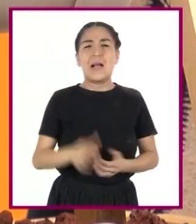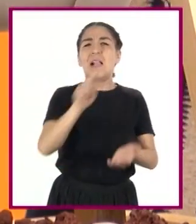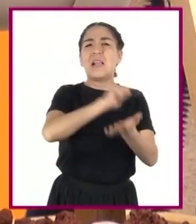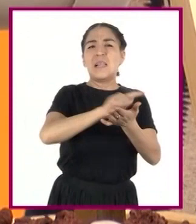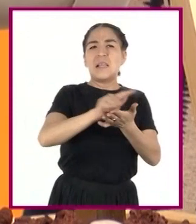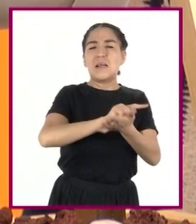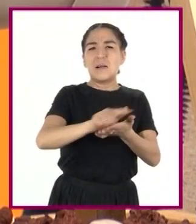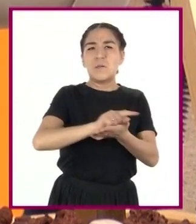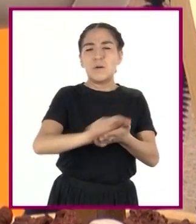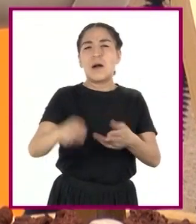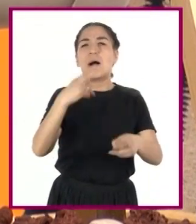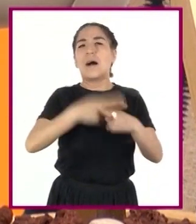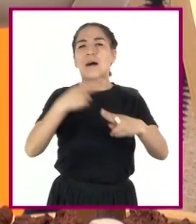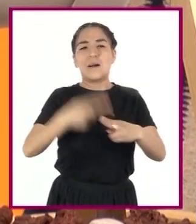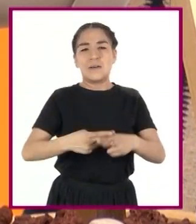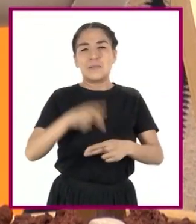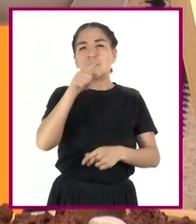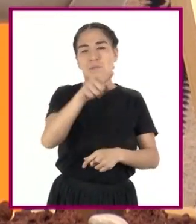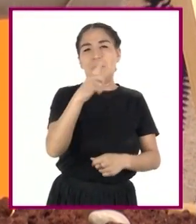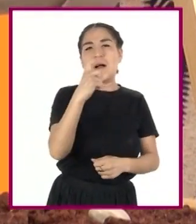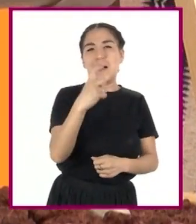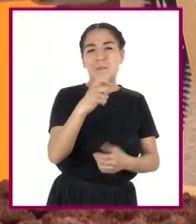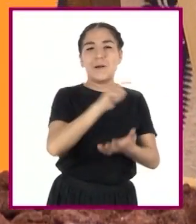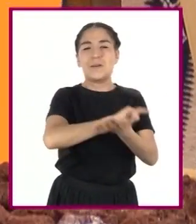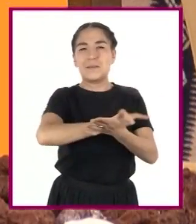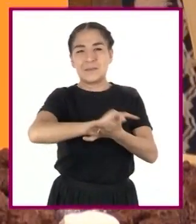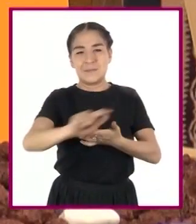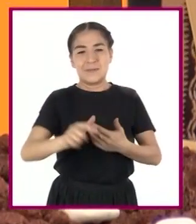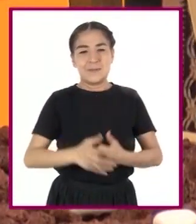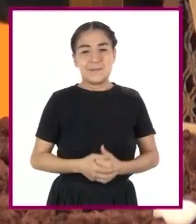limpiando hasta cierto punto el agua.